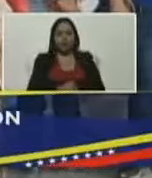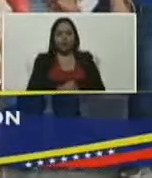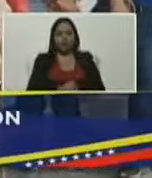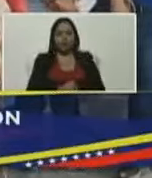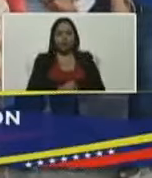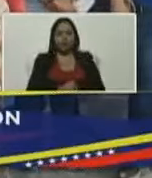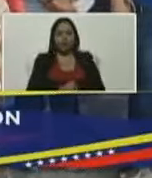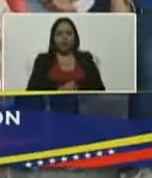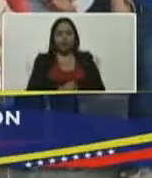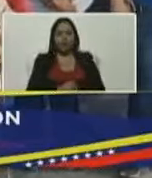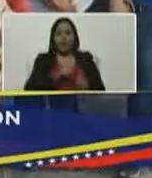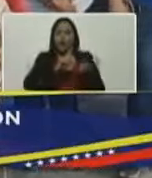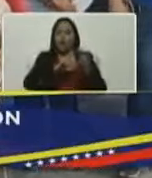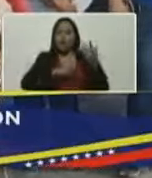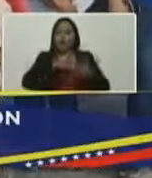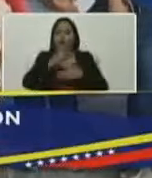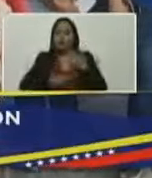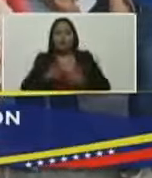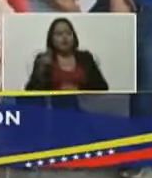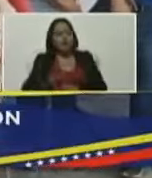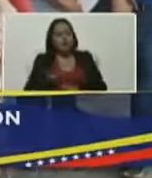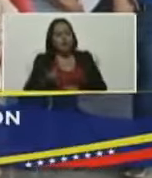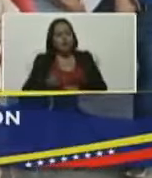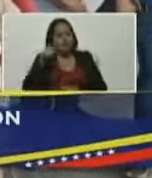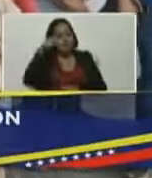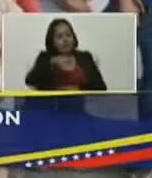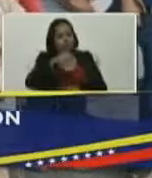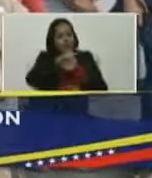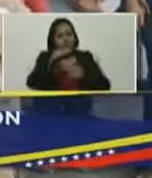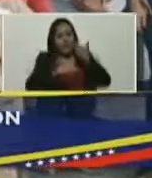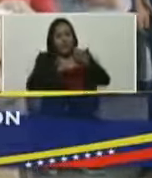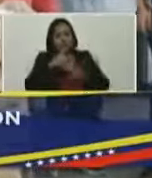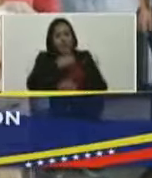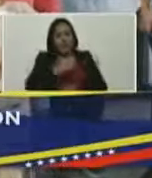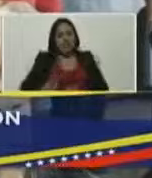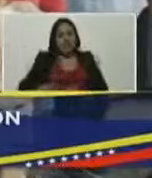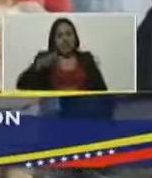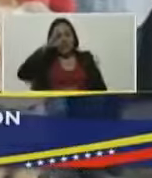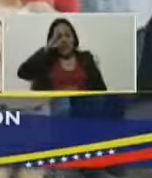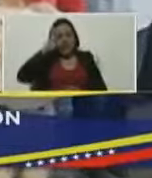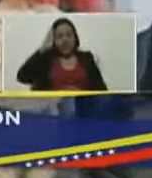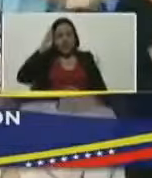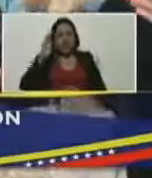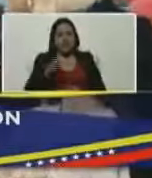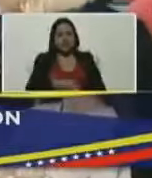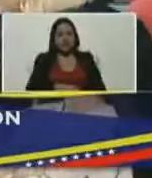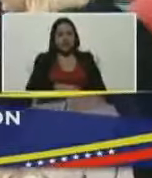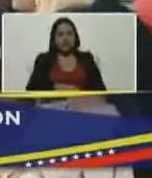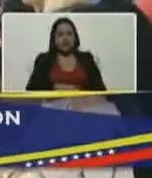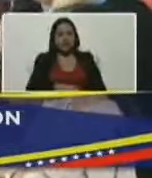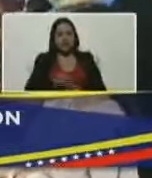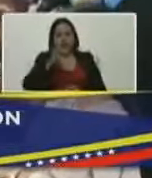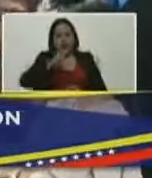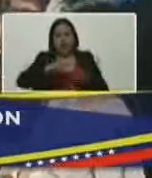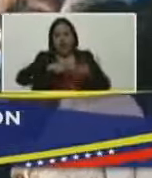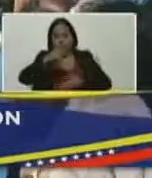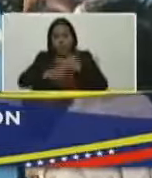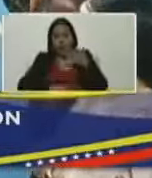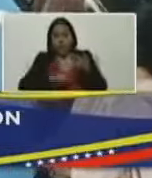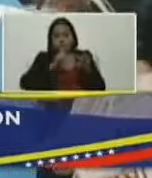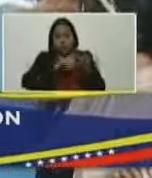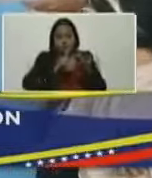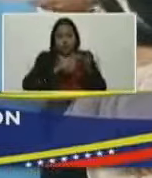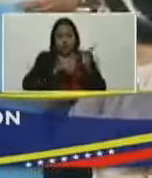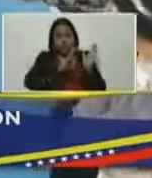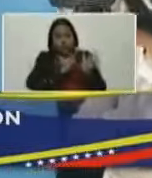Y uno de los planes fundamentales, aquí está la vicepresidenta ejecutiva, Delcy Rodríguez, que lleva esos planes.